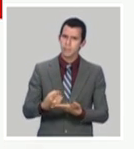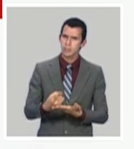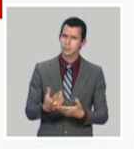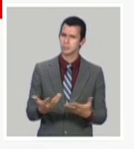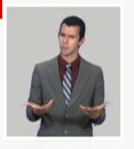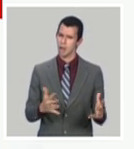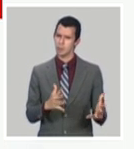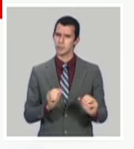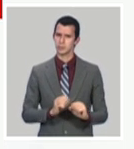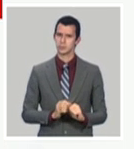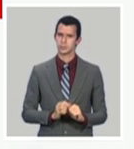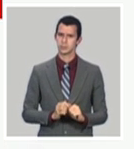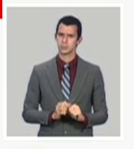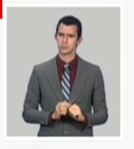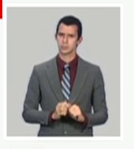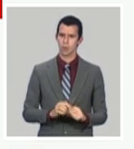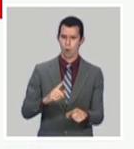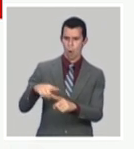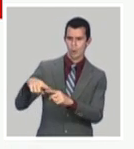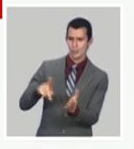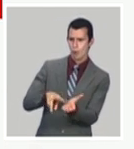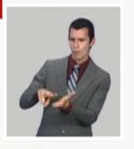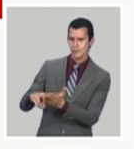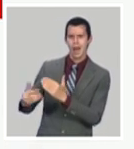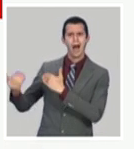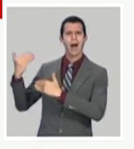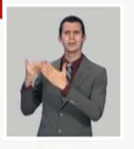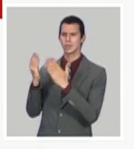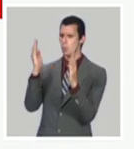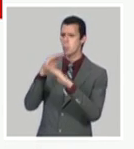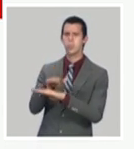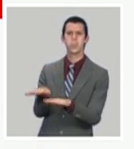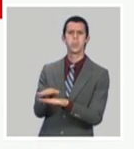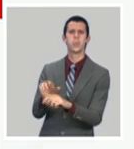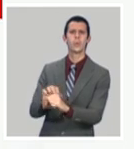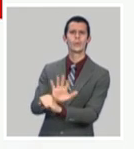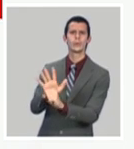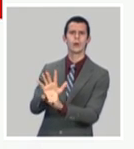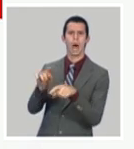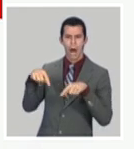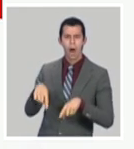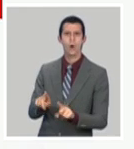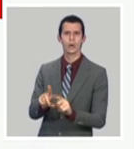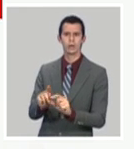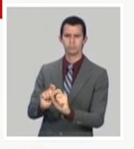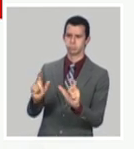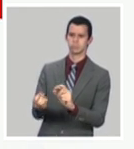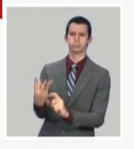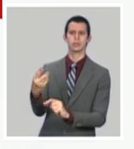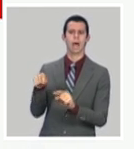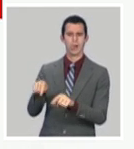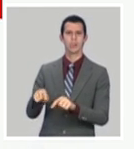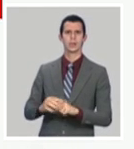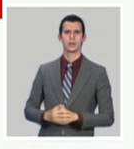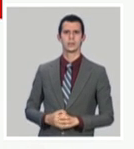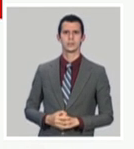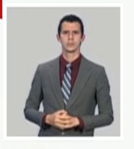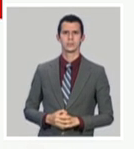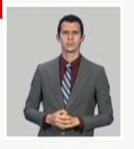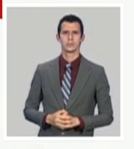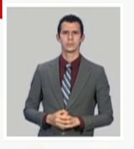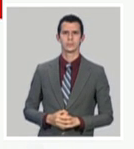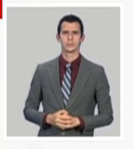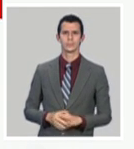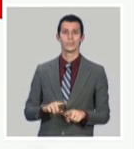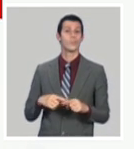que mostraban control de la situación epidemiológica. Y aquí estamos hablando de transmisión autóctona, es decir, porque empezaron a caer